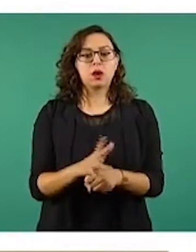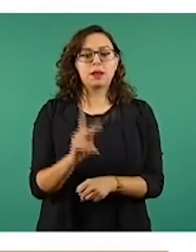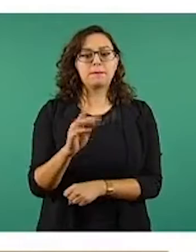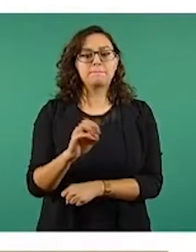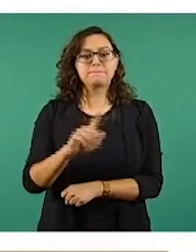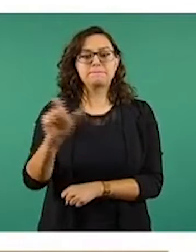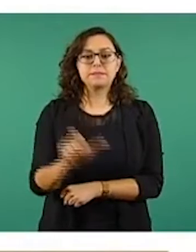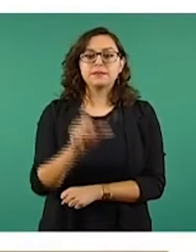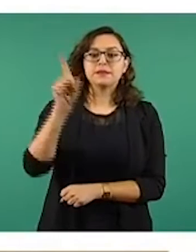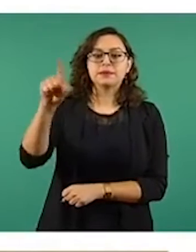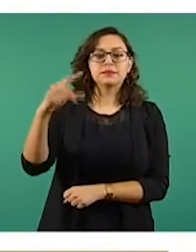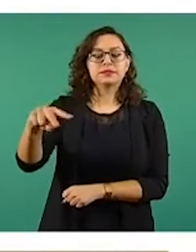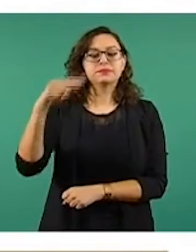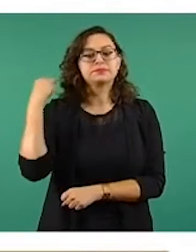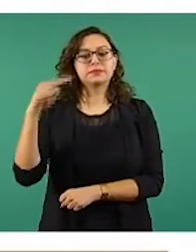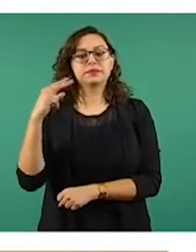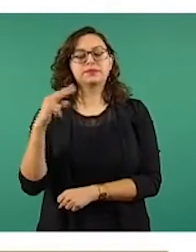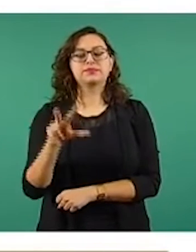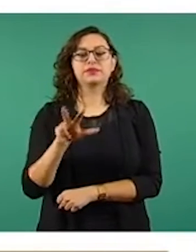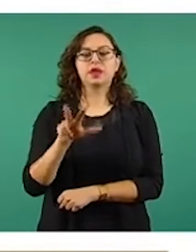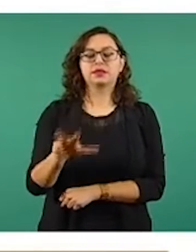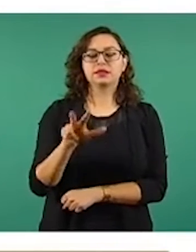en Coatzacoalco, Veracruz,